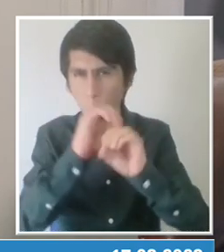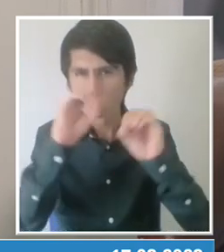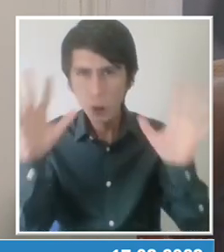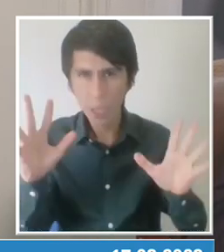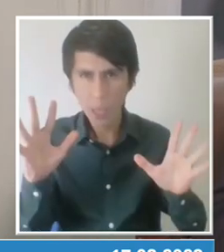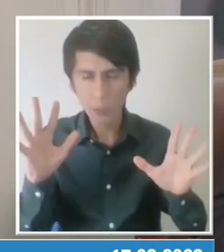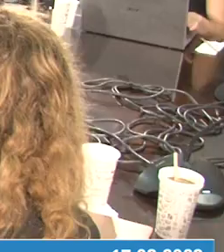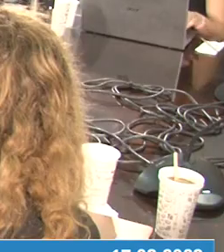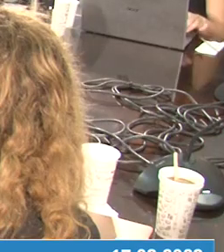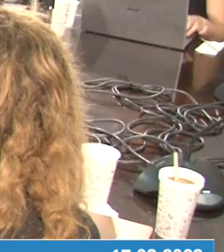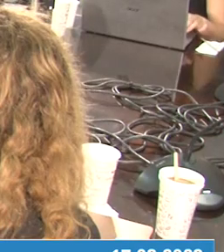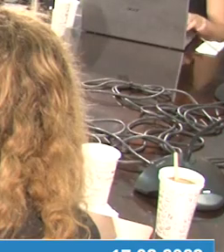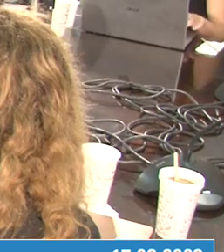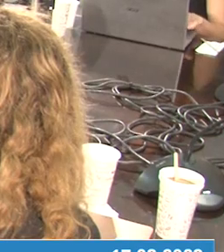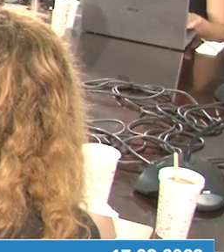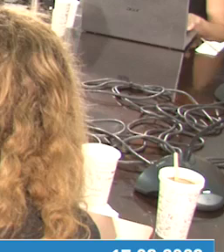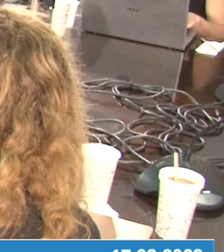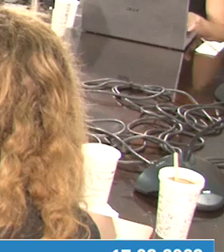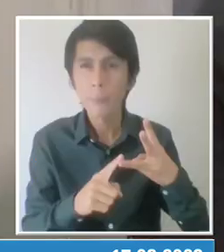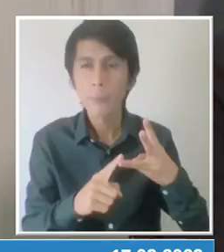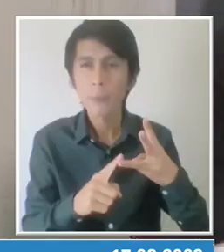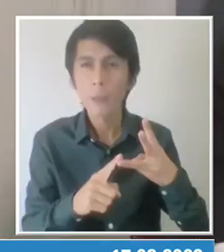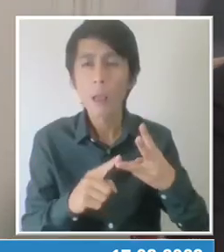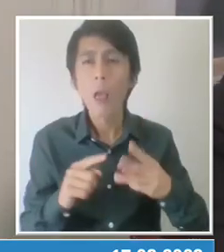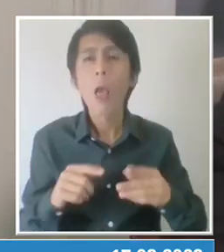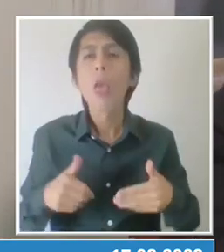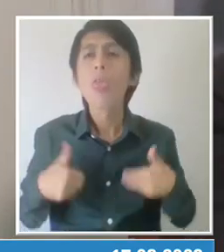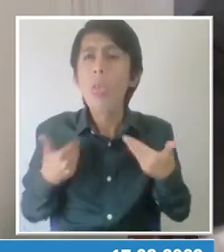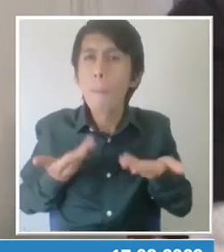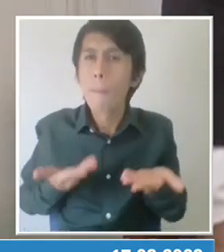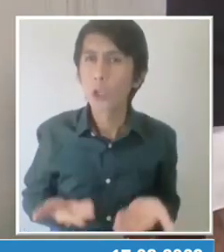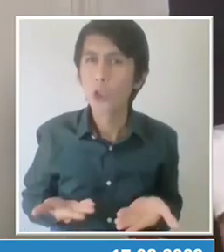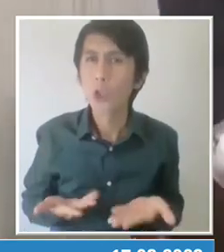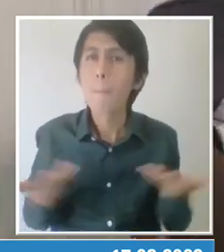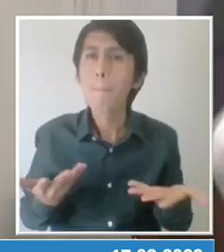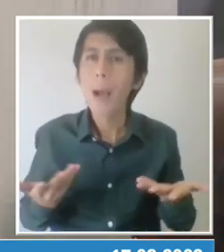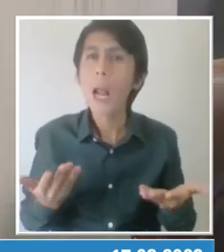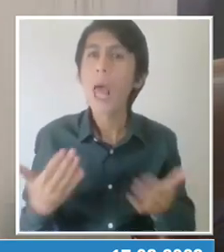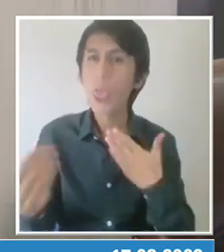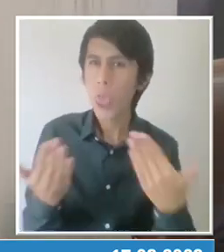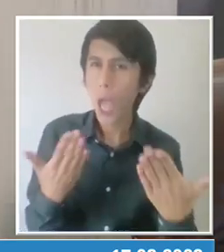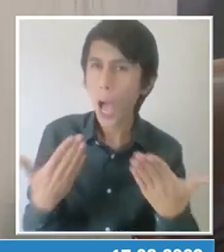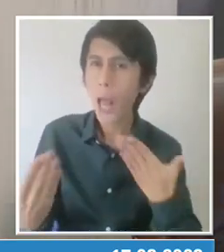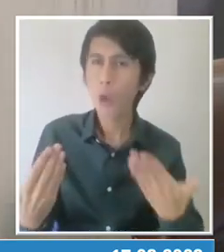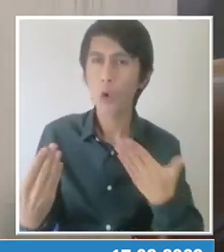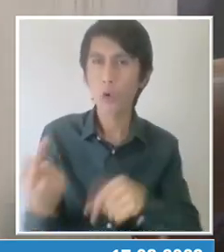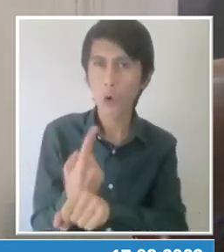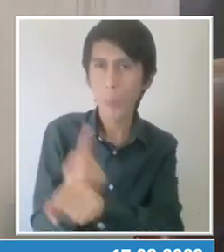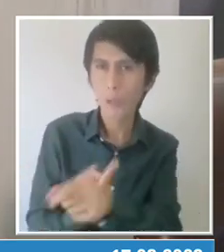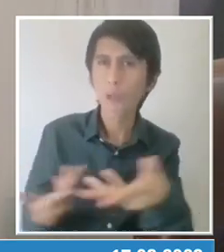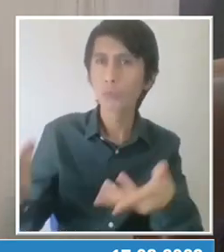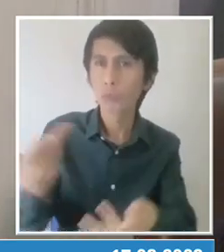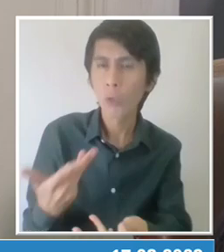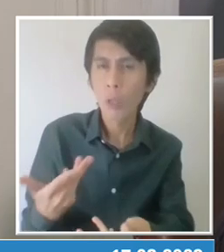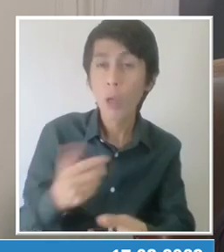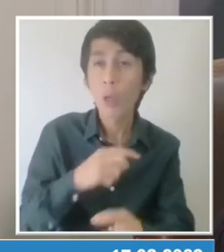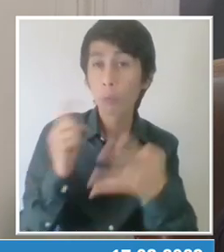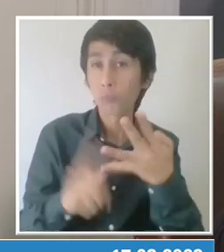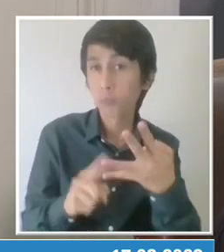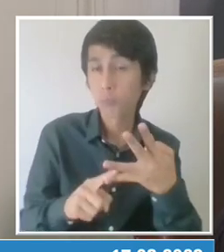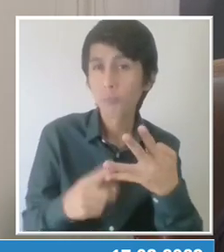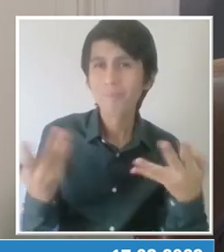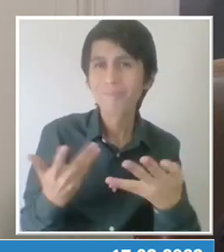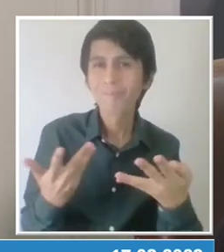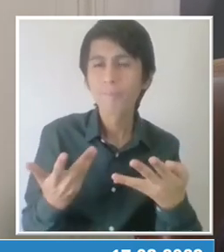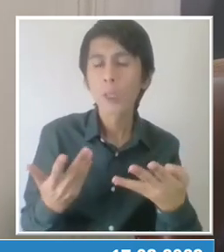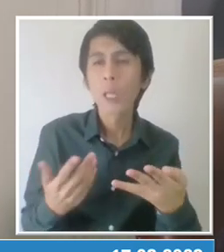lugar, la disposición al diálogo, a la conversación. Y en cuarto lugar, hacer nuestras las